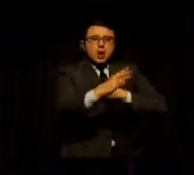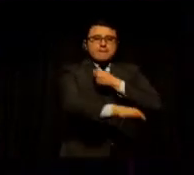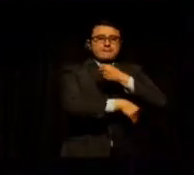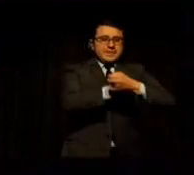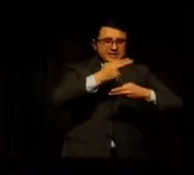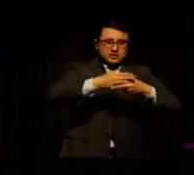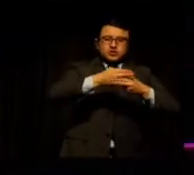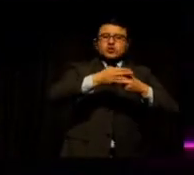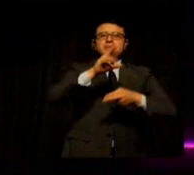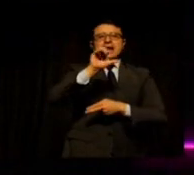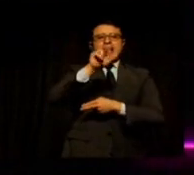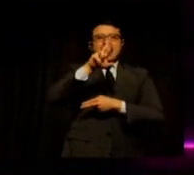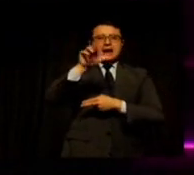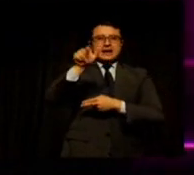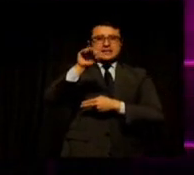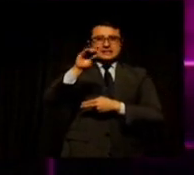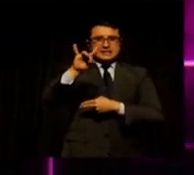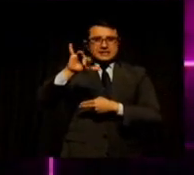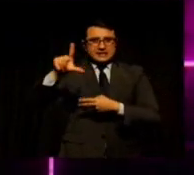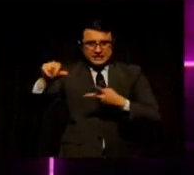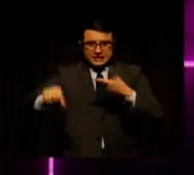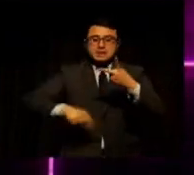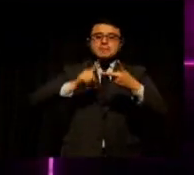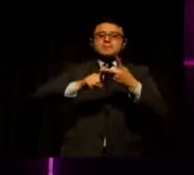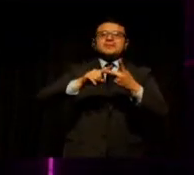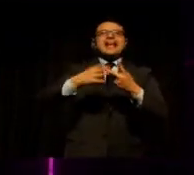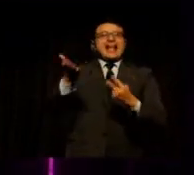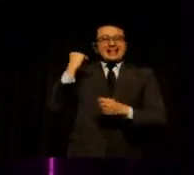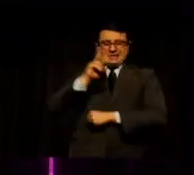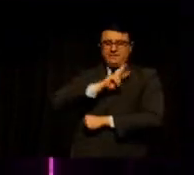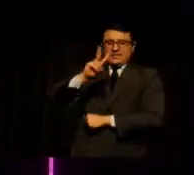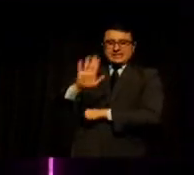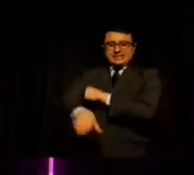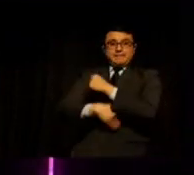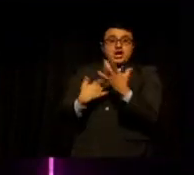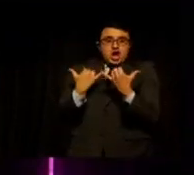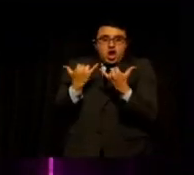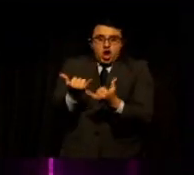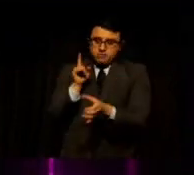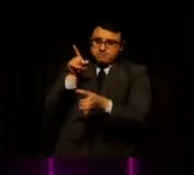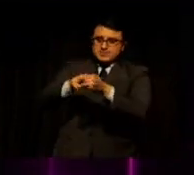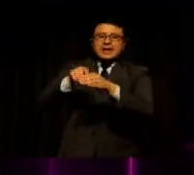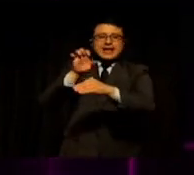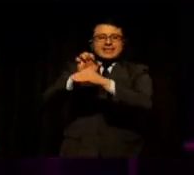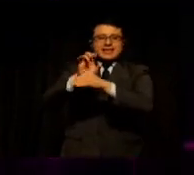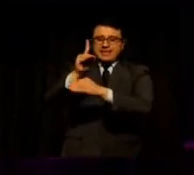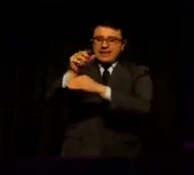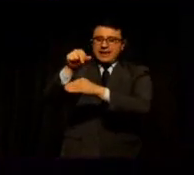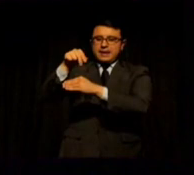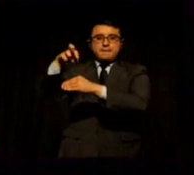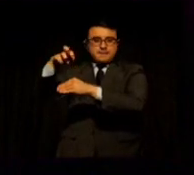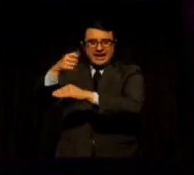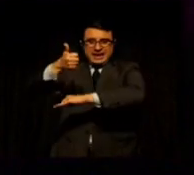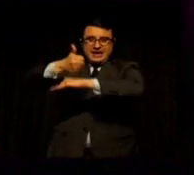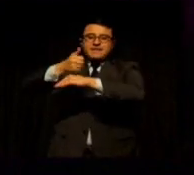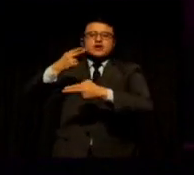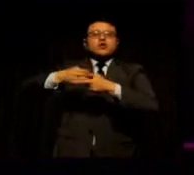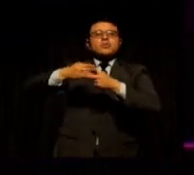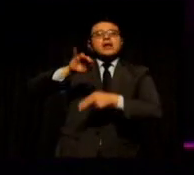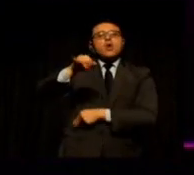luis alberto rodríguez antes viceministro y director del dnp juan alberto londoño logramos también con jorge castaño el superintendente